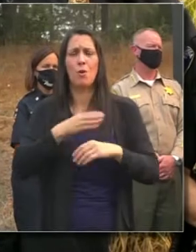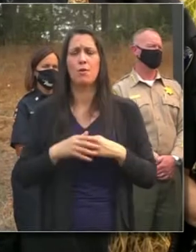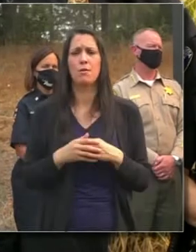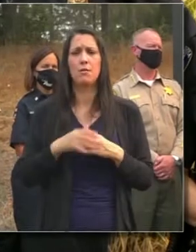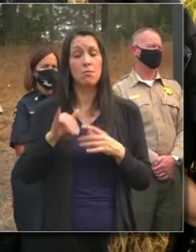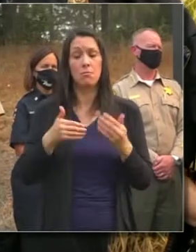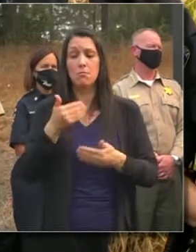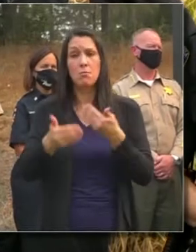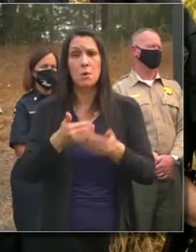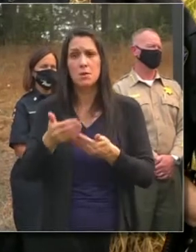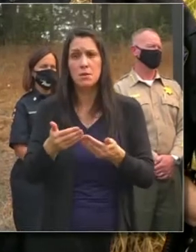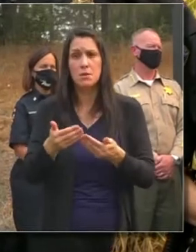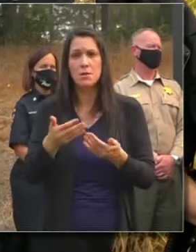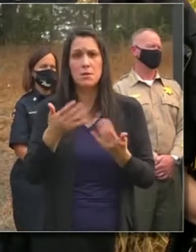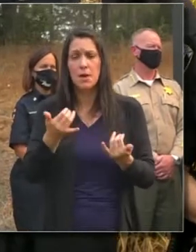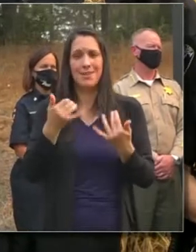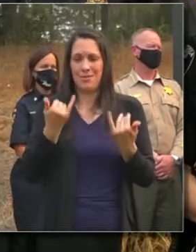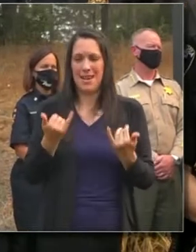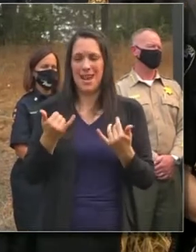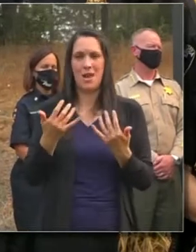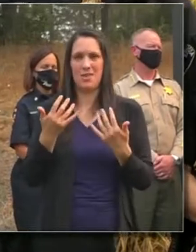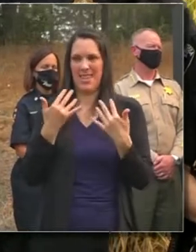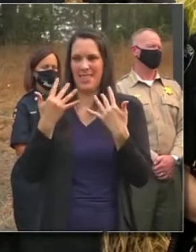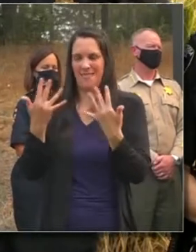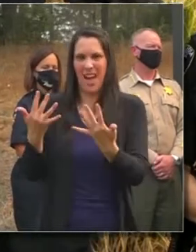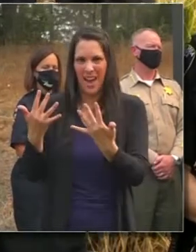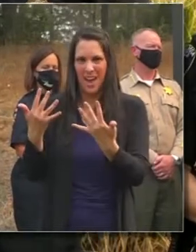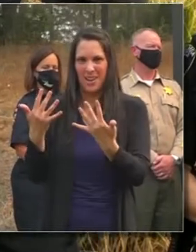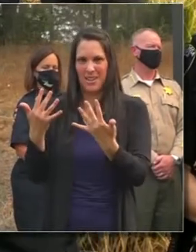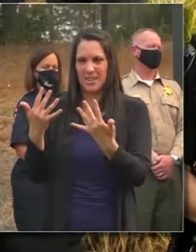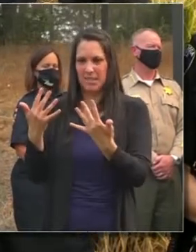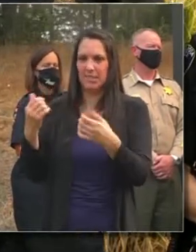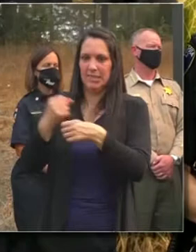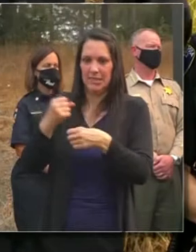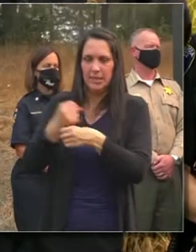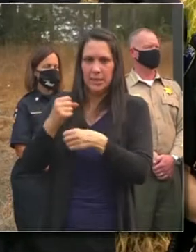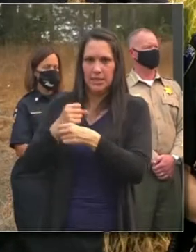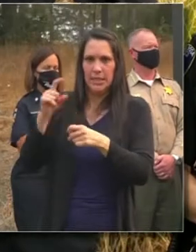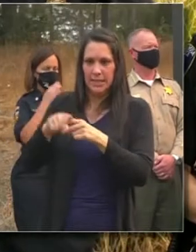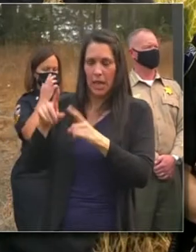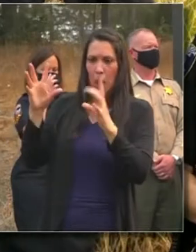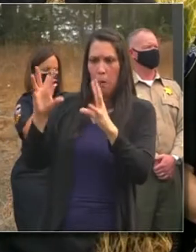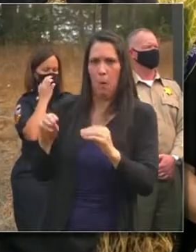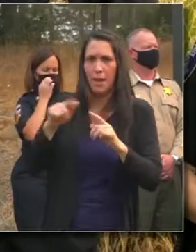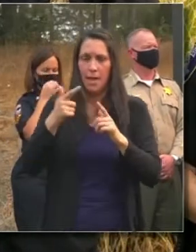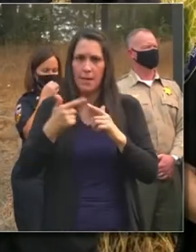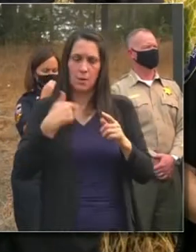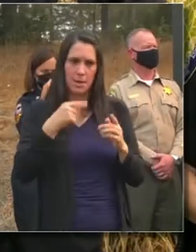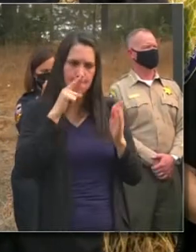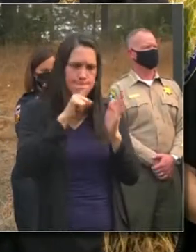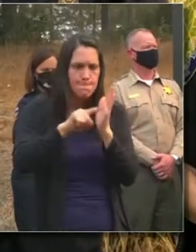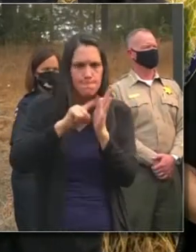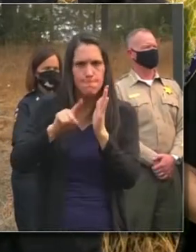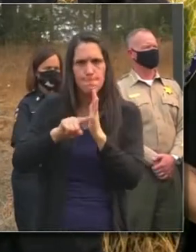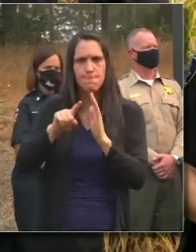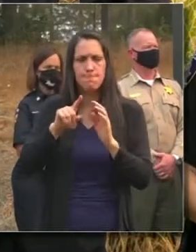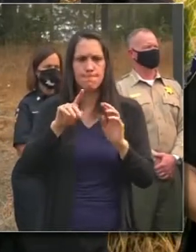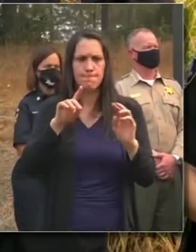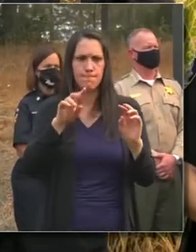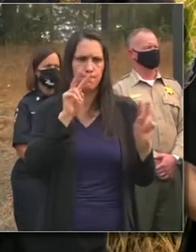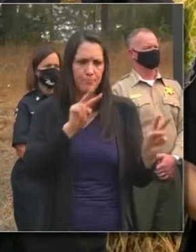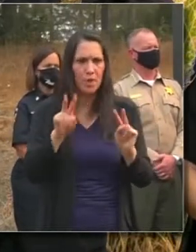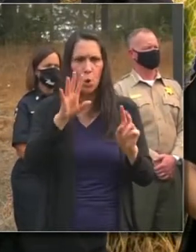es que estamos en la lucha con el incendio luego medimos los daños después abrimos